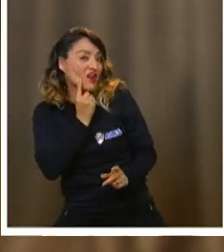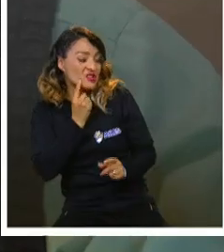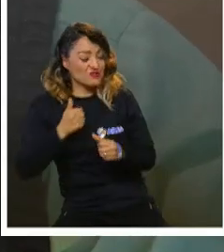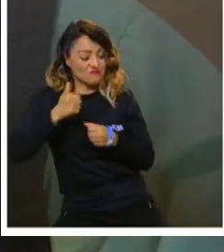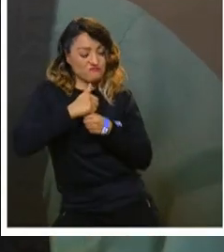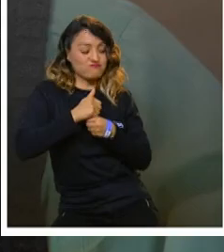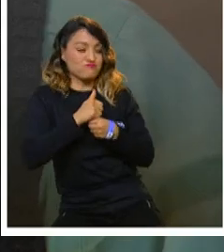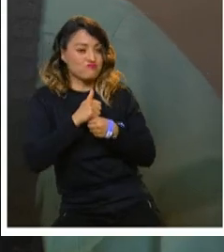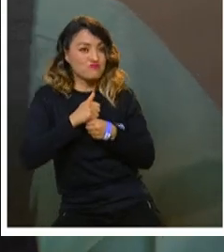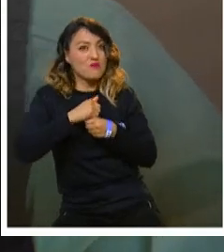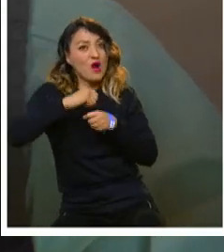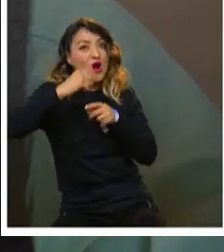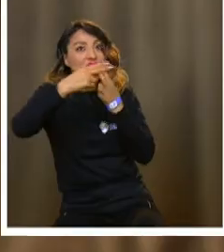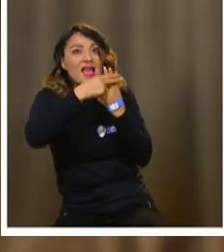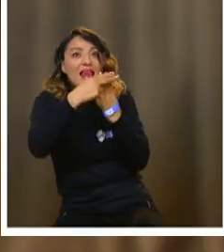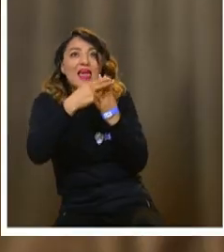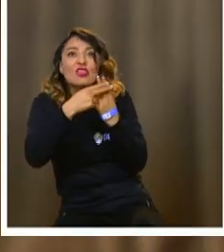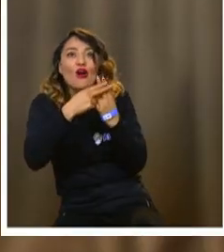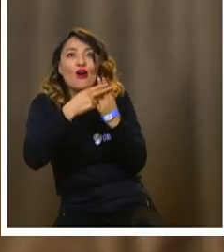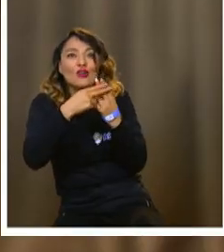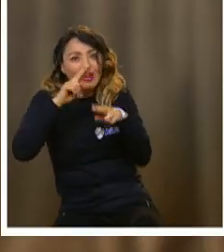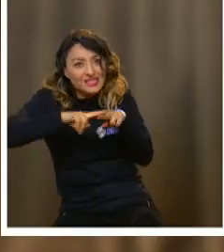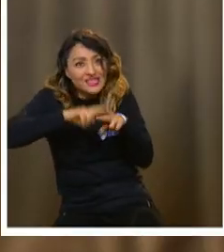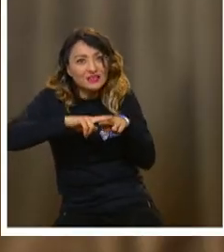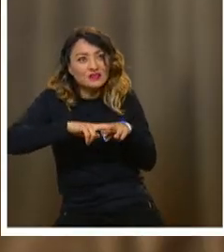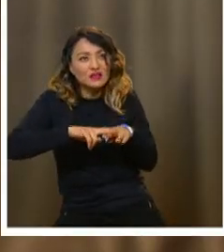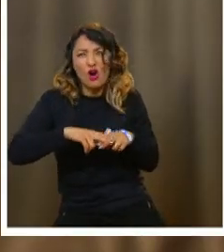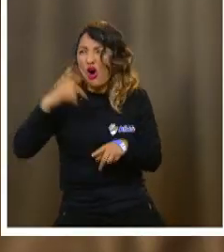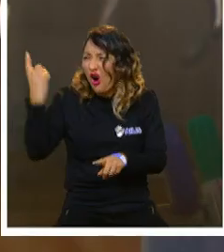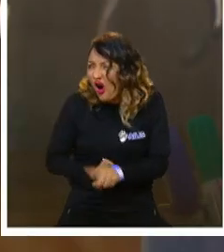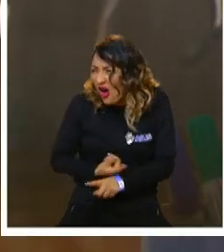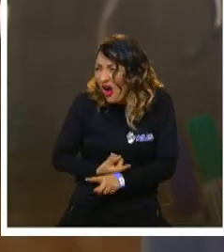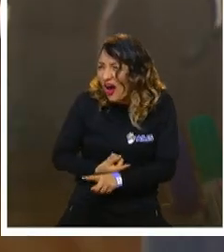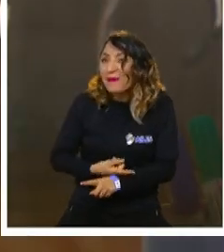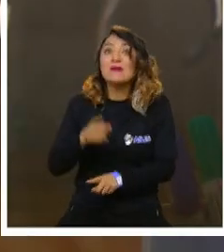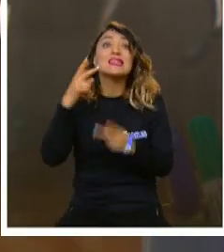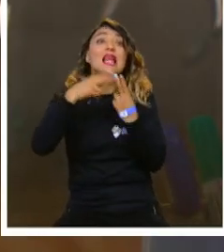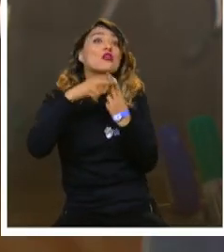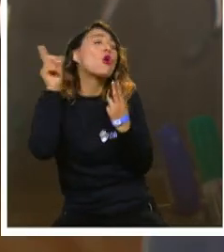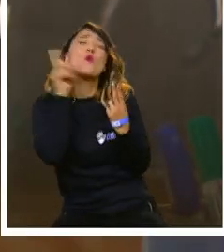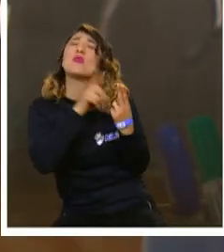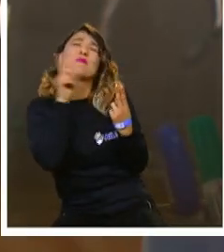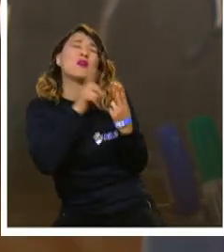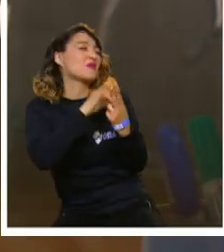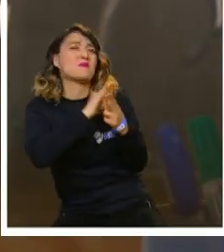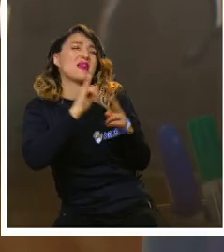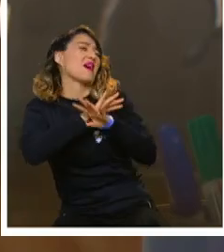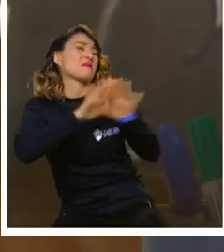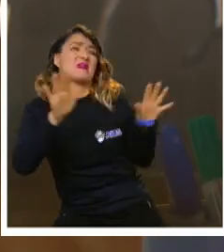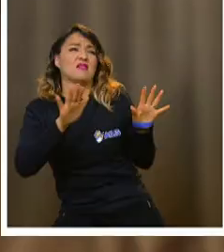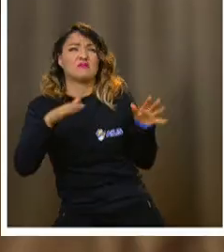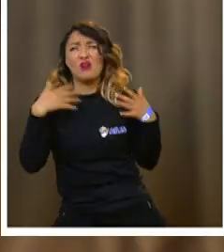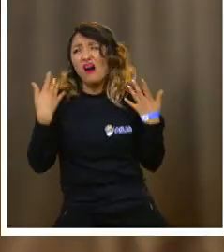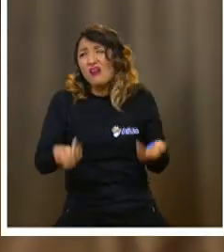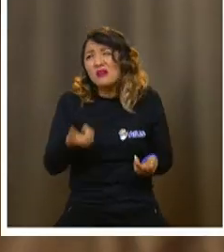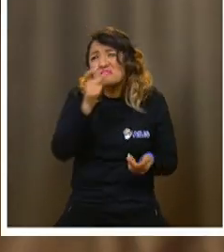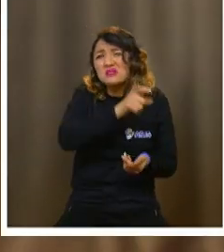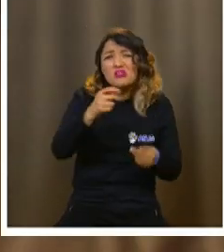teletón. ¿Otra vez? ¡La última y me retiro! Pero así ya nadie ve